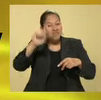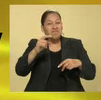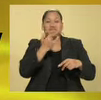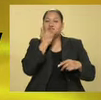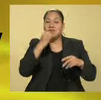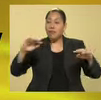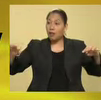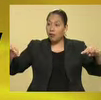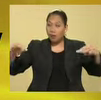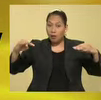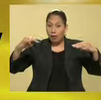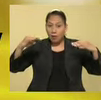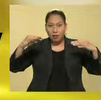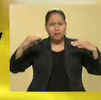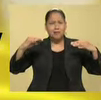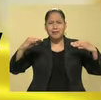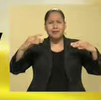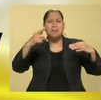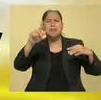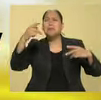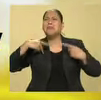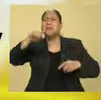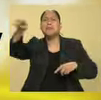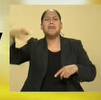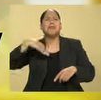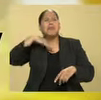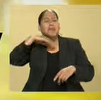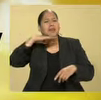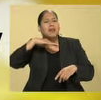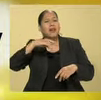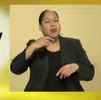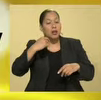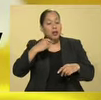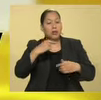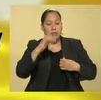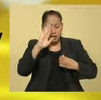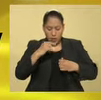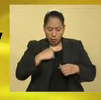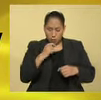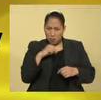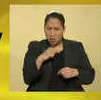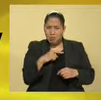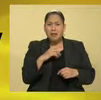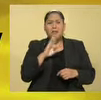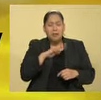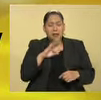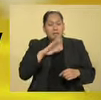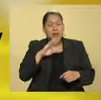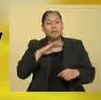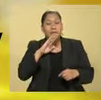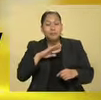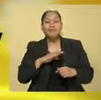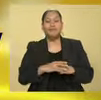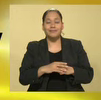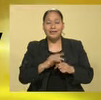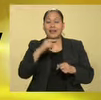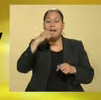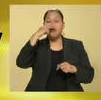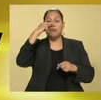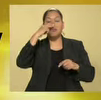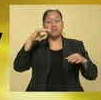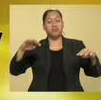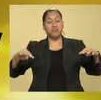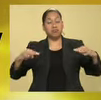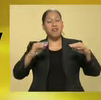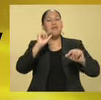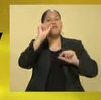que todo el mundo está viendo, pero nada más lo estoy viendo yo, y hay un autorrechazo. Entonces, el problema de la vanidad va a gestar